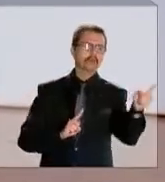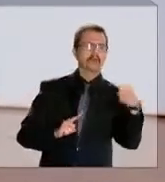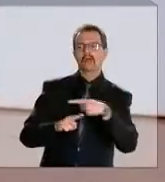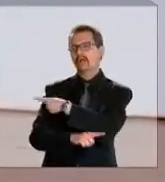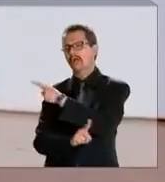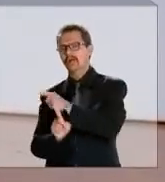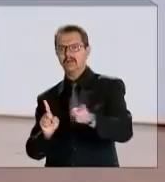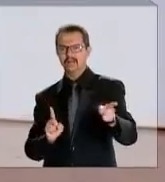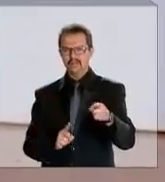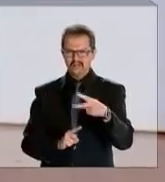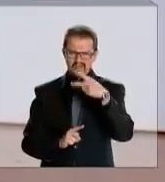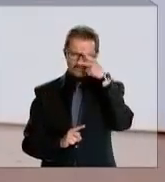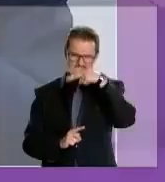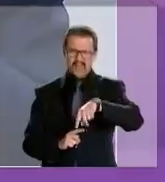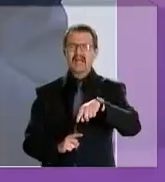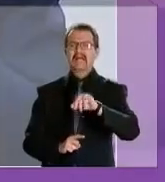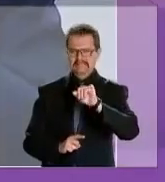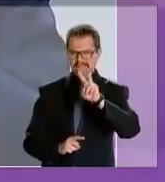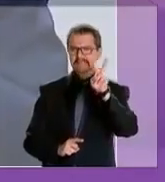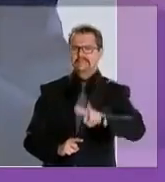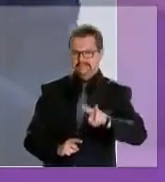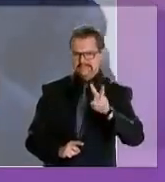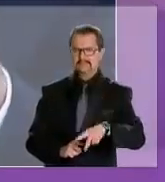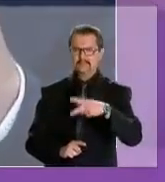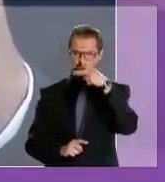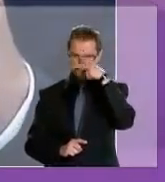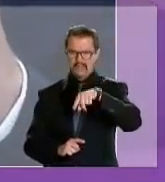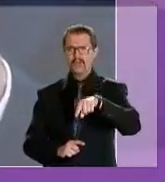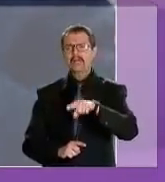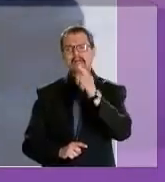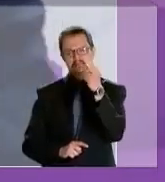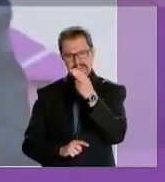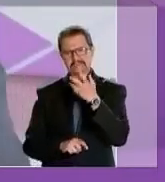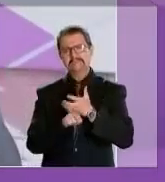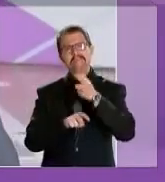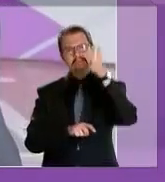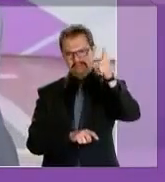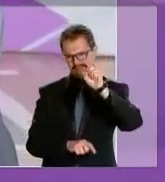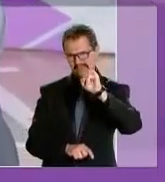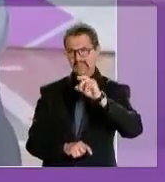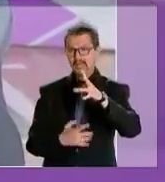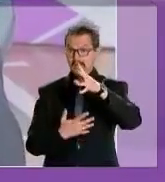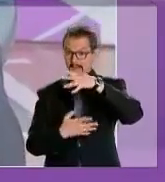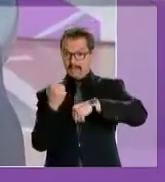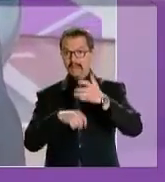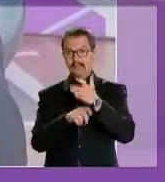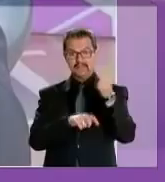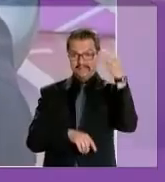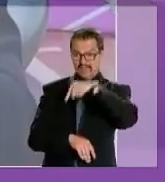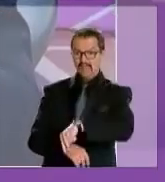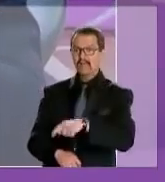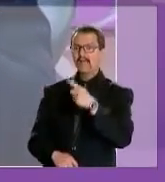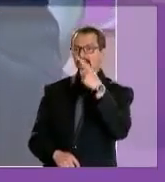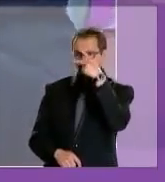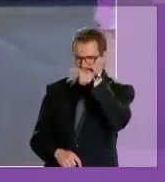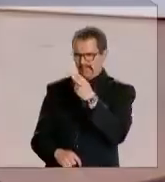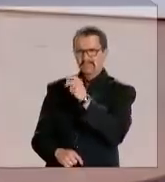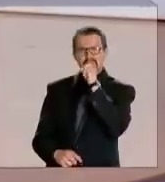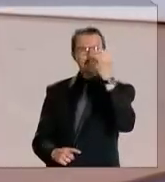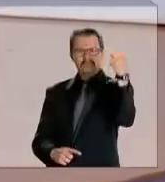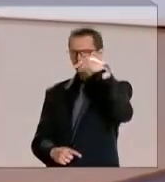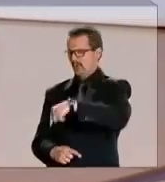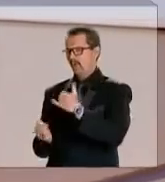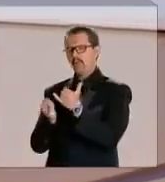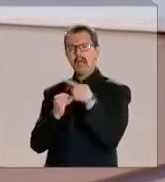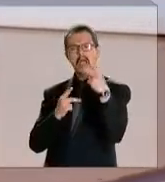eeuu necesita méxico pero eeuu méxico necesita eeuu restos medios también necesita de nuestro país porque le pedimos